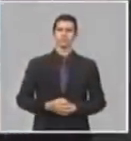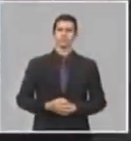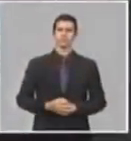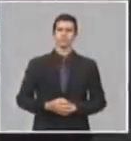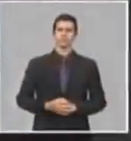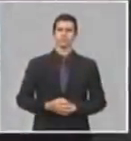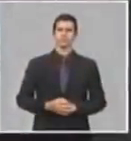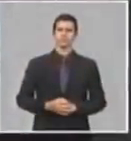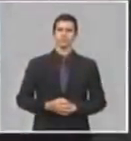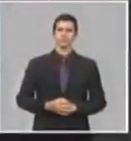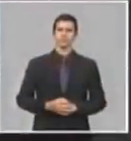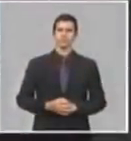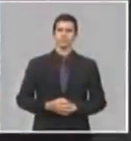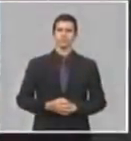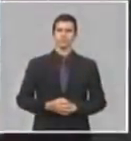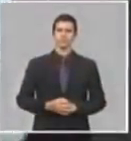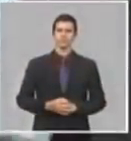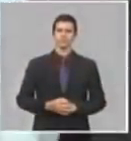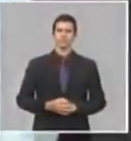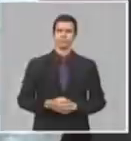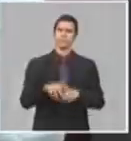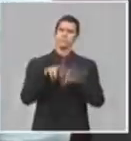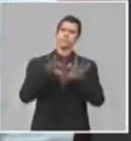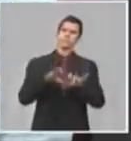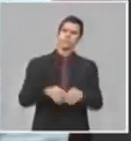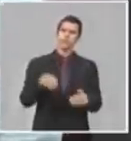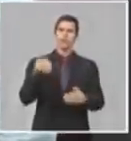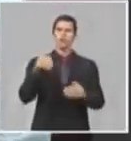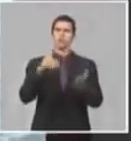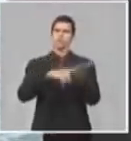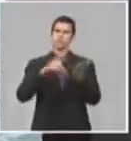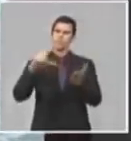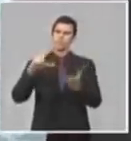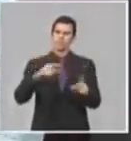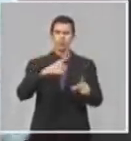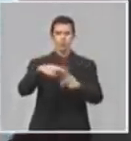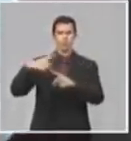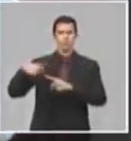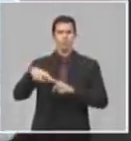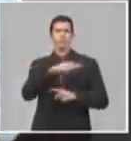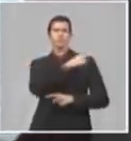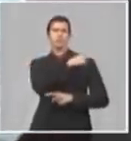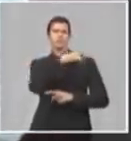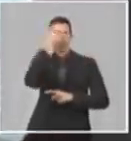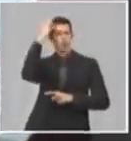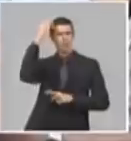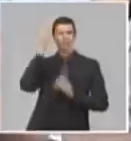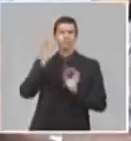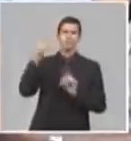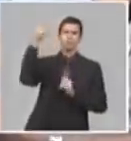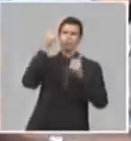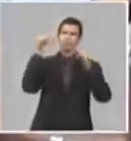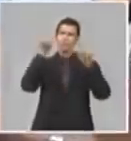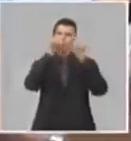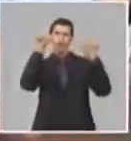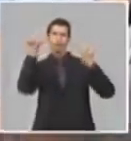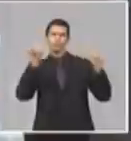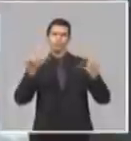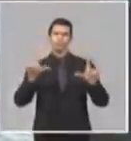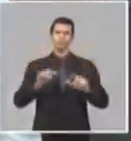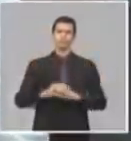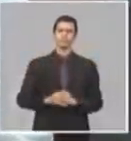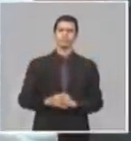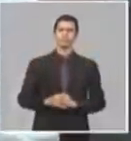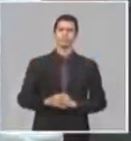primeros secretarios del partido y los gobernadores que se encuentran participando por videoconferencia. Yo más que todo